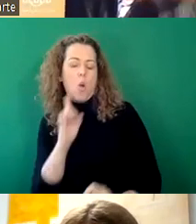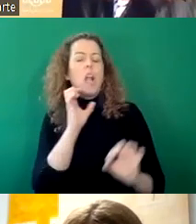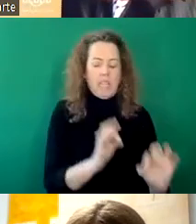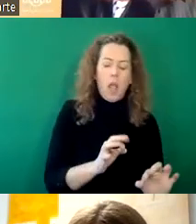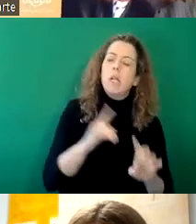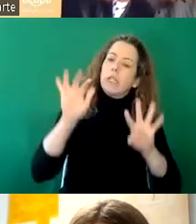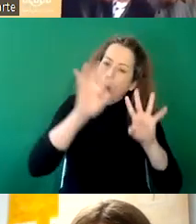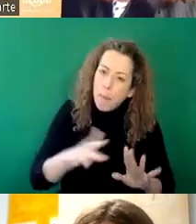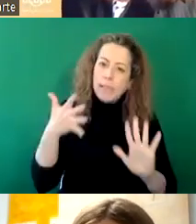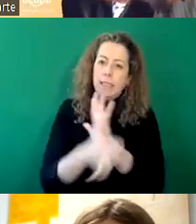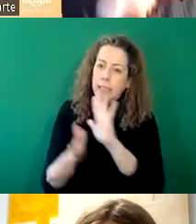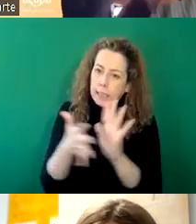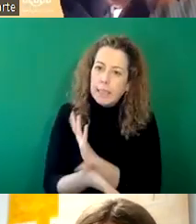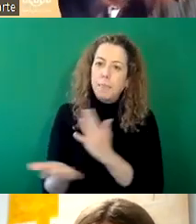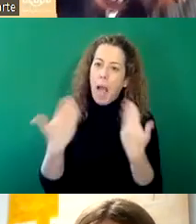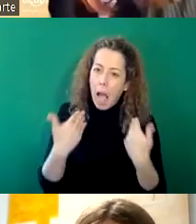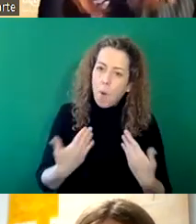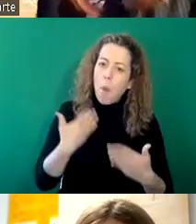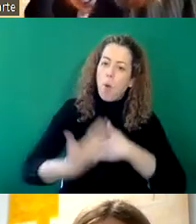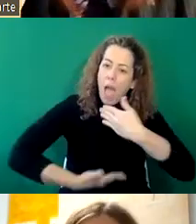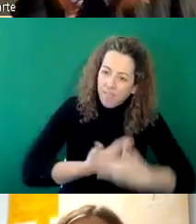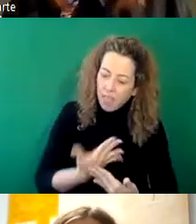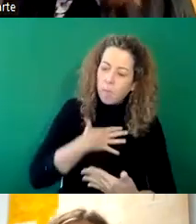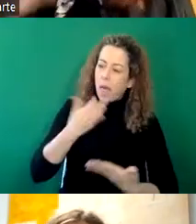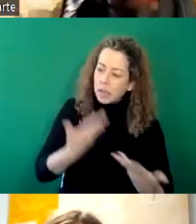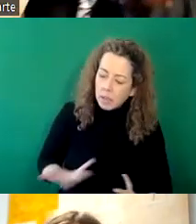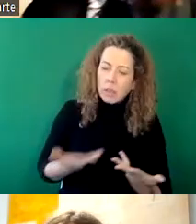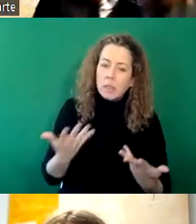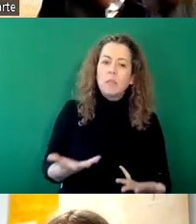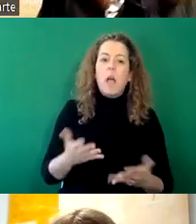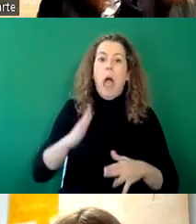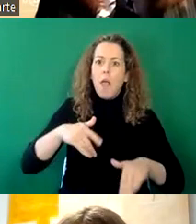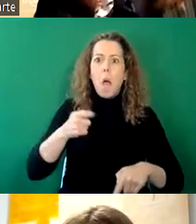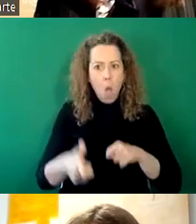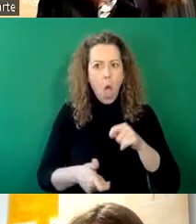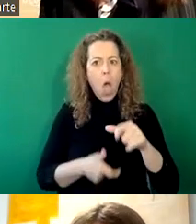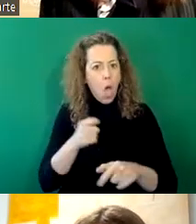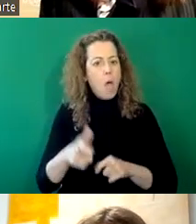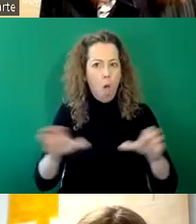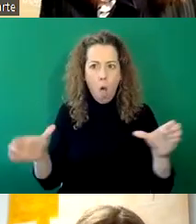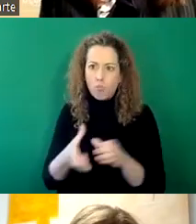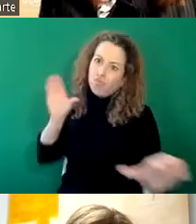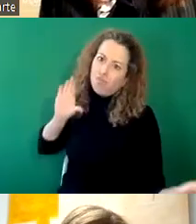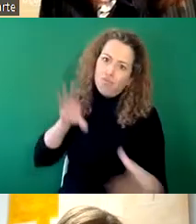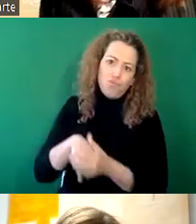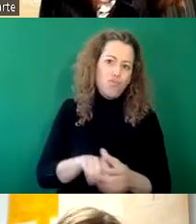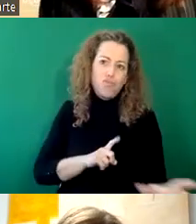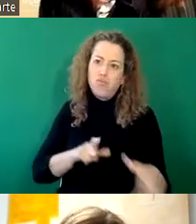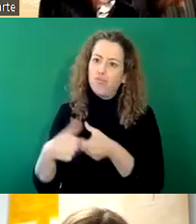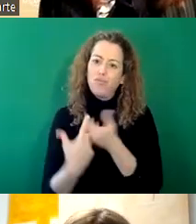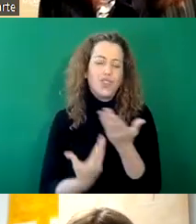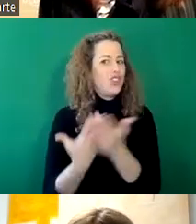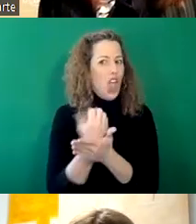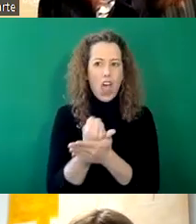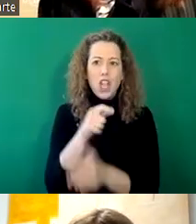convenciéndoles al ir avanzando, ¿no? En el proyecto. Pero poco a poco conseguimos involucrarnos todos en algo que la